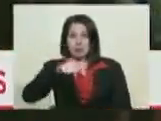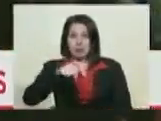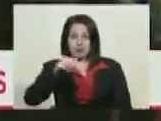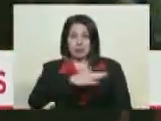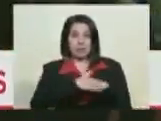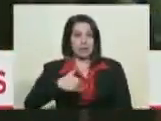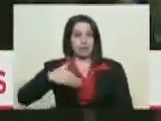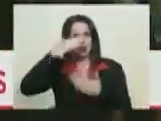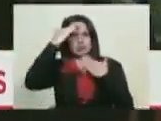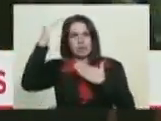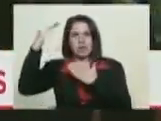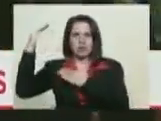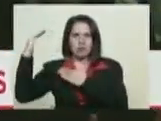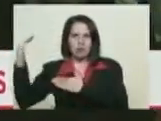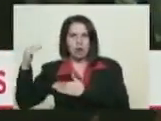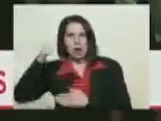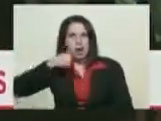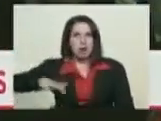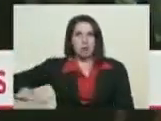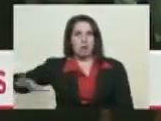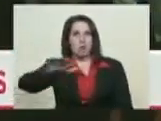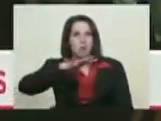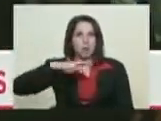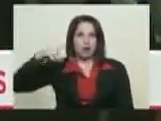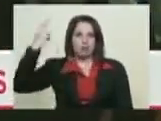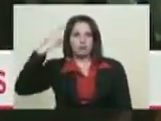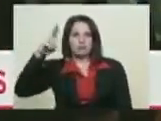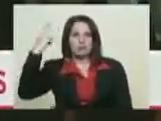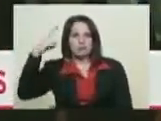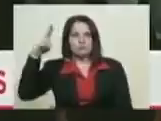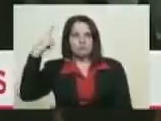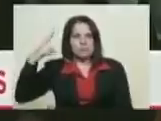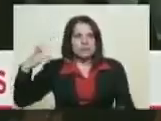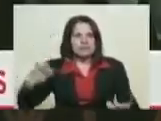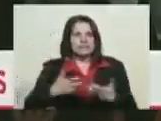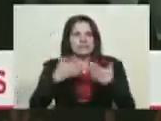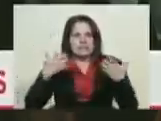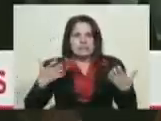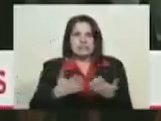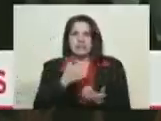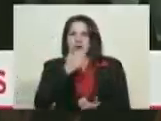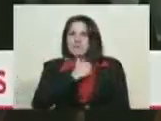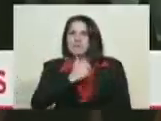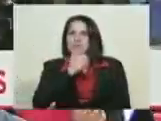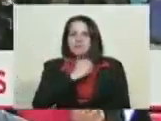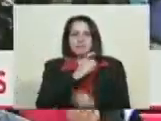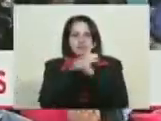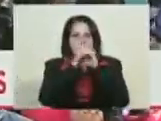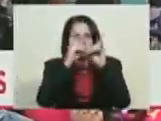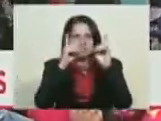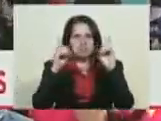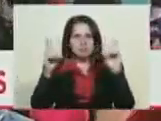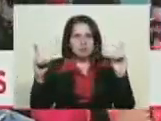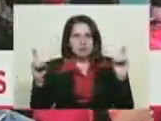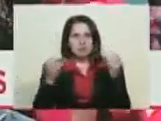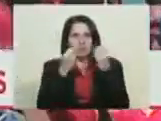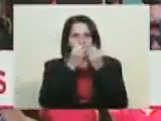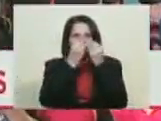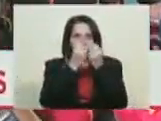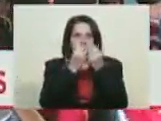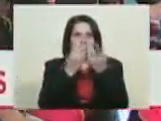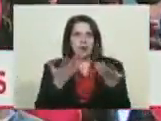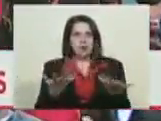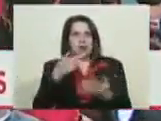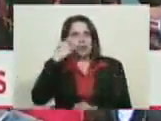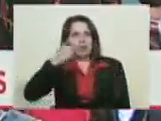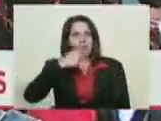Darle un saludo al pueblo de Honduras y a la batalla que están dando por la democracia, por la decencia política, por